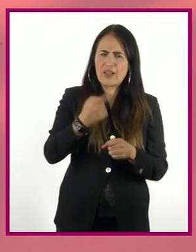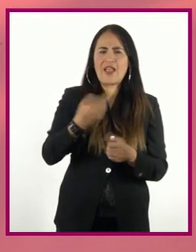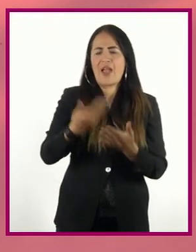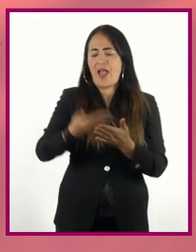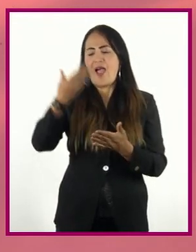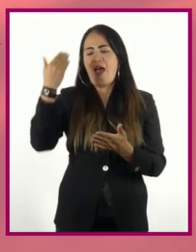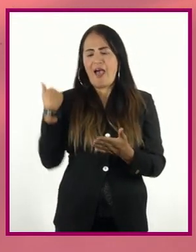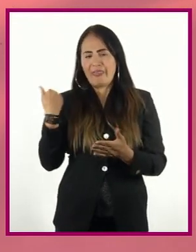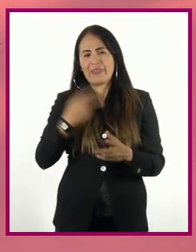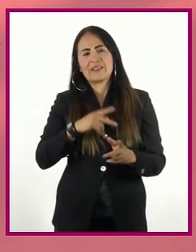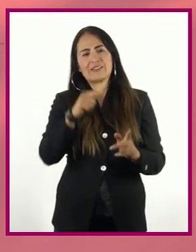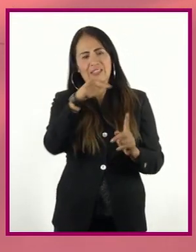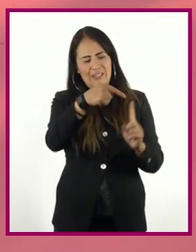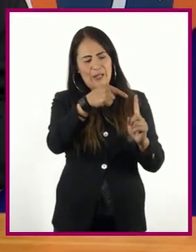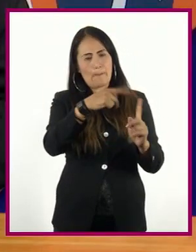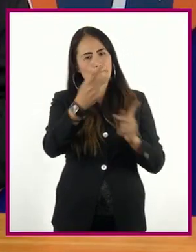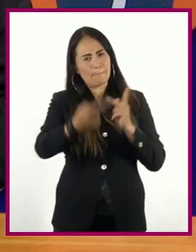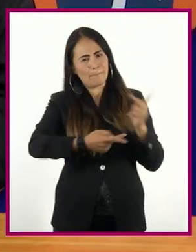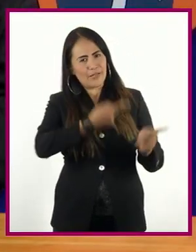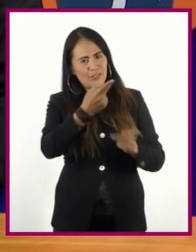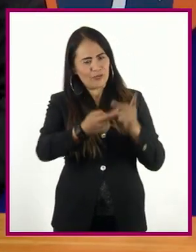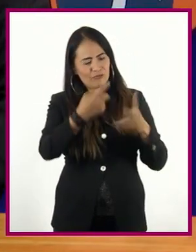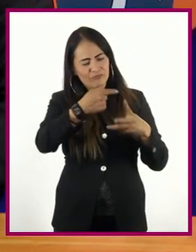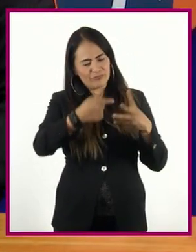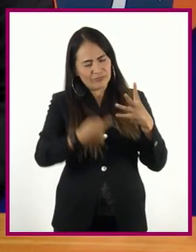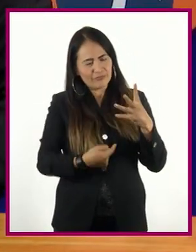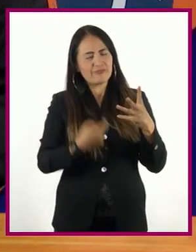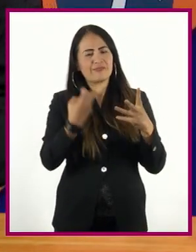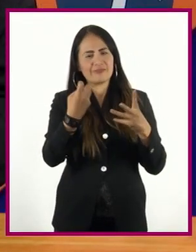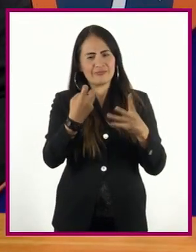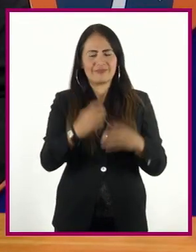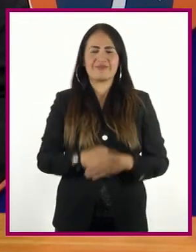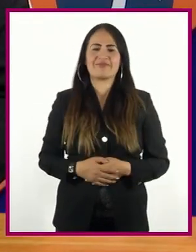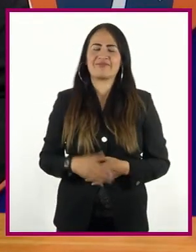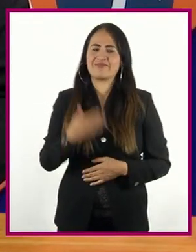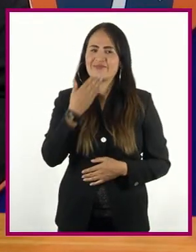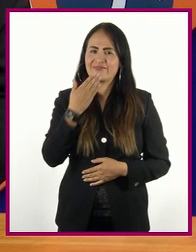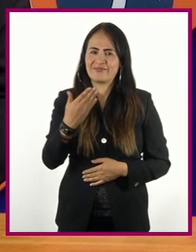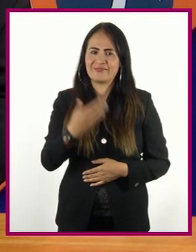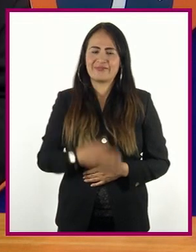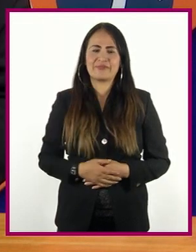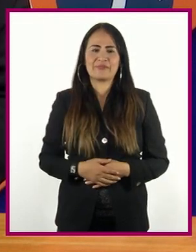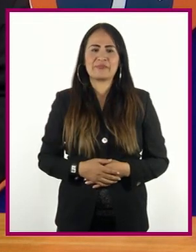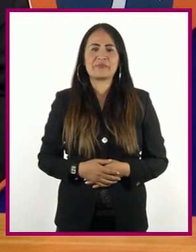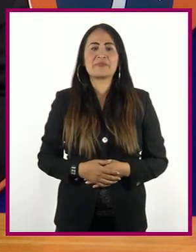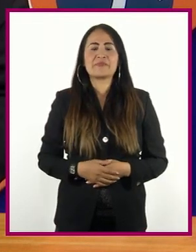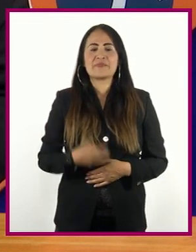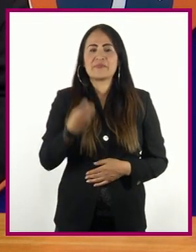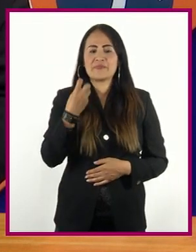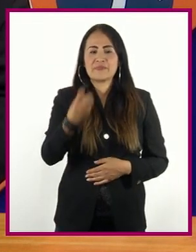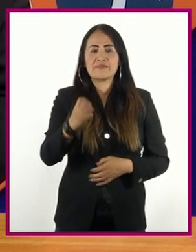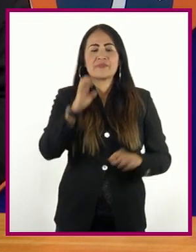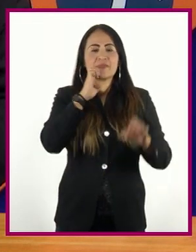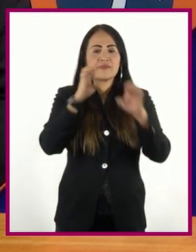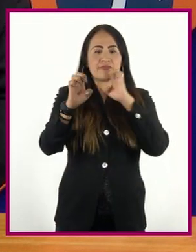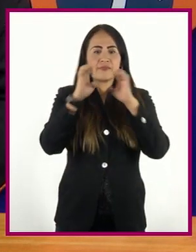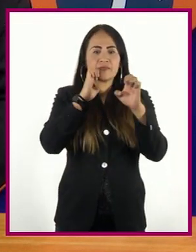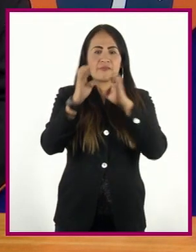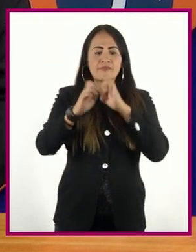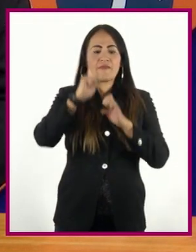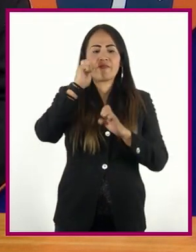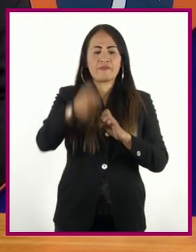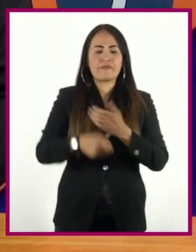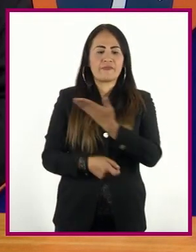que le hacían al entrevistado. ¿Ah? Muy bien. Pues a este tipo de entrevista se le conoce como